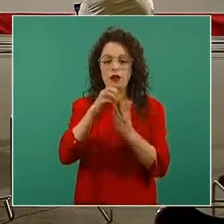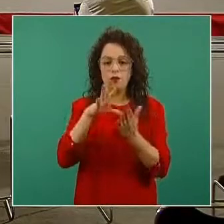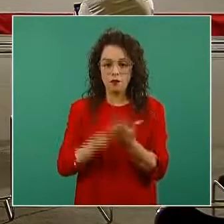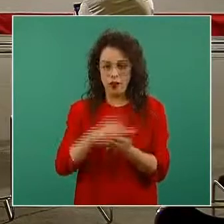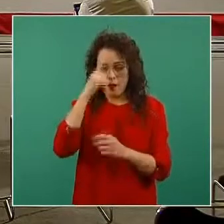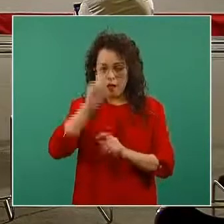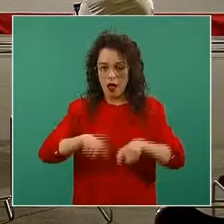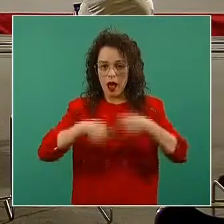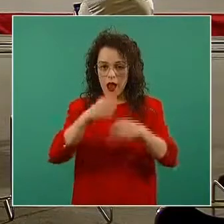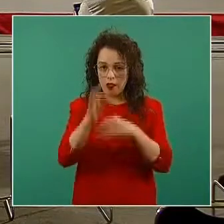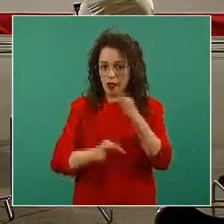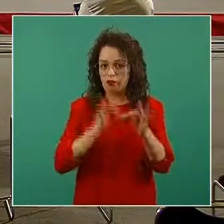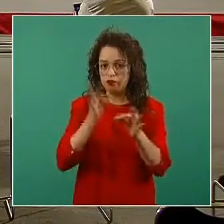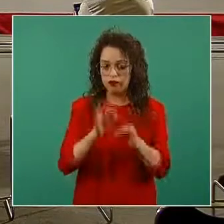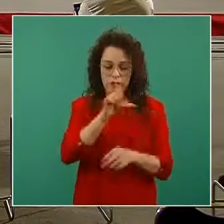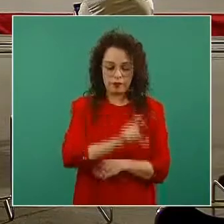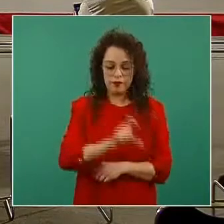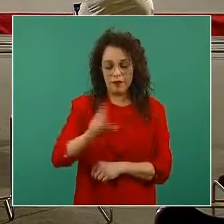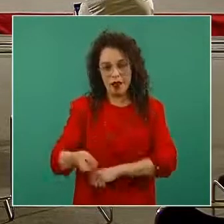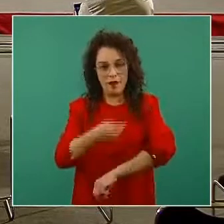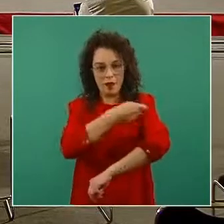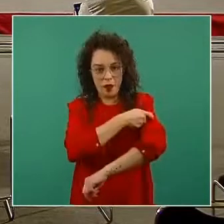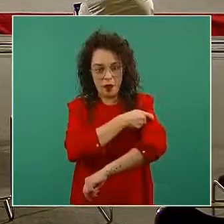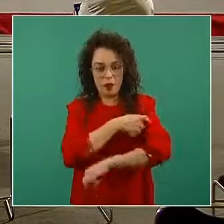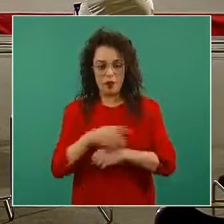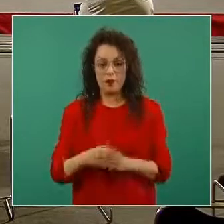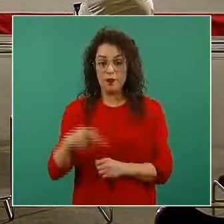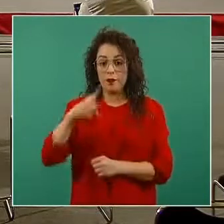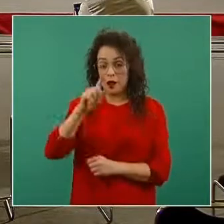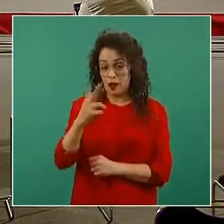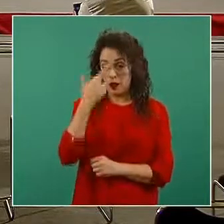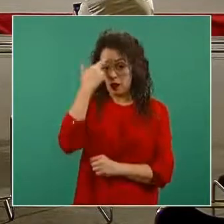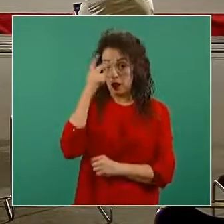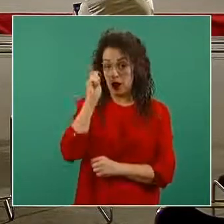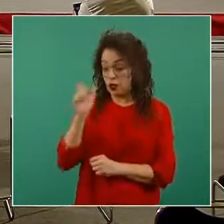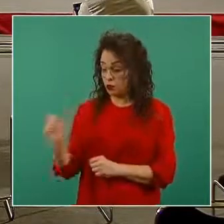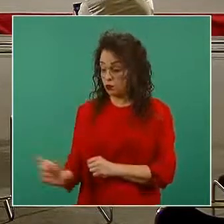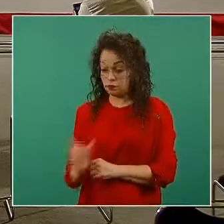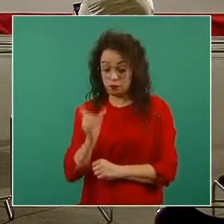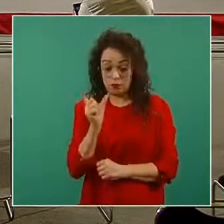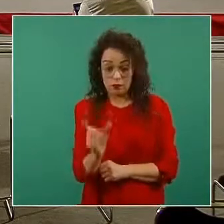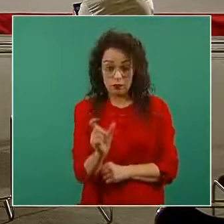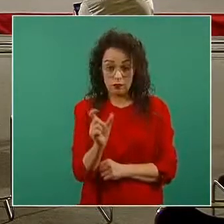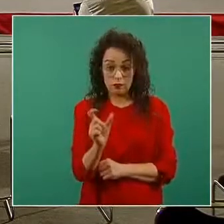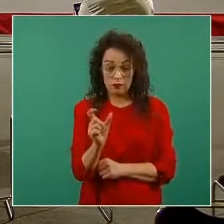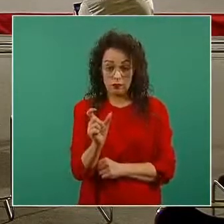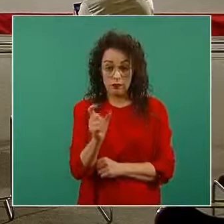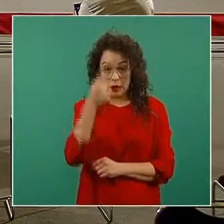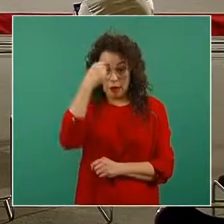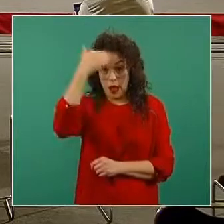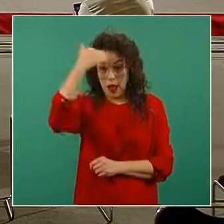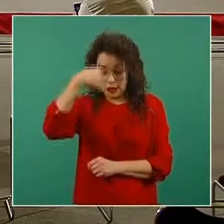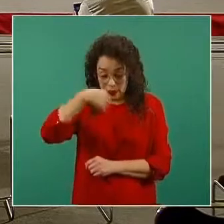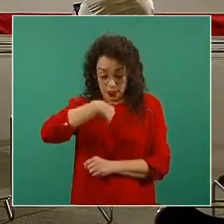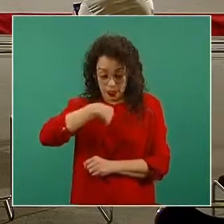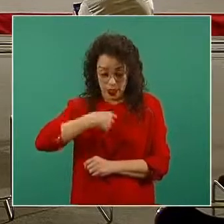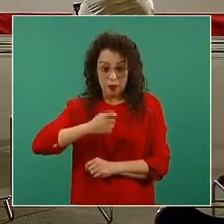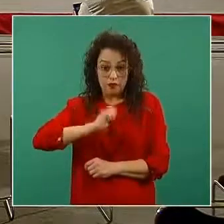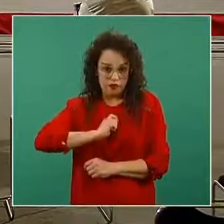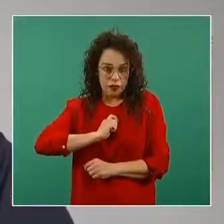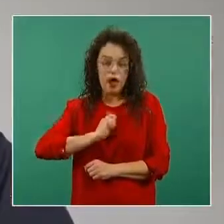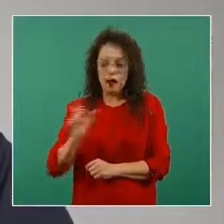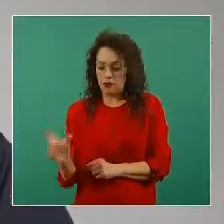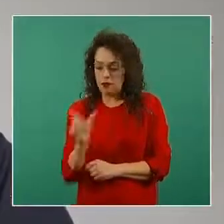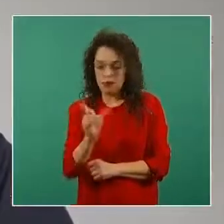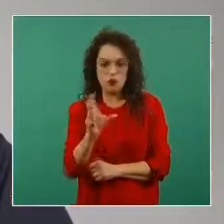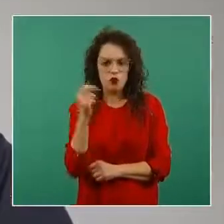Sin embargo, recuerden que el hecho de identificarse, ¿sí?, no conlleva ni es necesario entregar